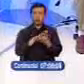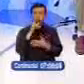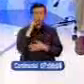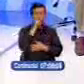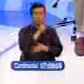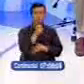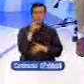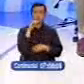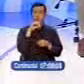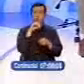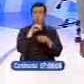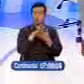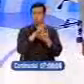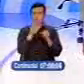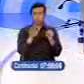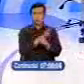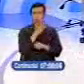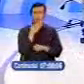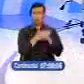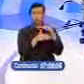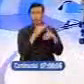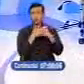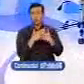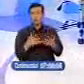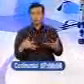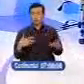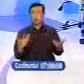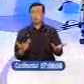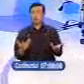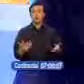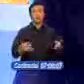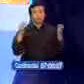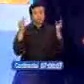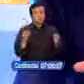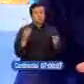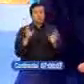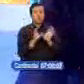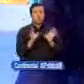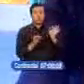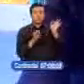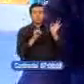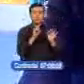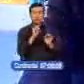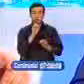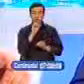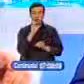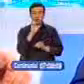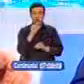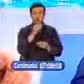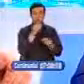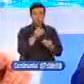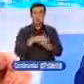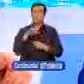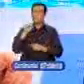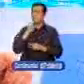el desarrollo e implementación de estos procesos que son lo que han derivado el certificado ISO que va a entregar la OEA. Efectivamente,